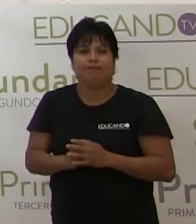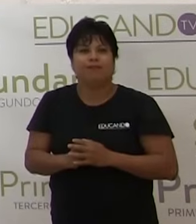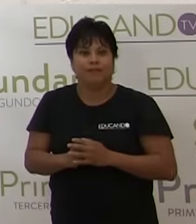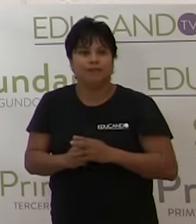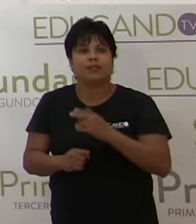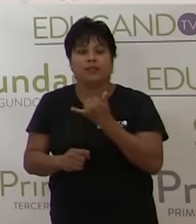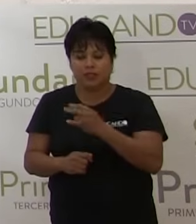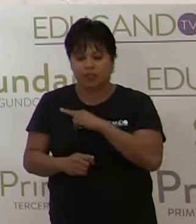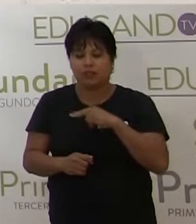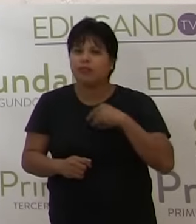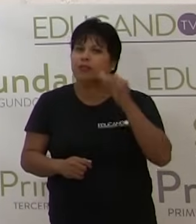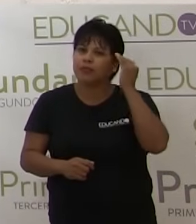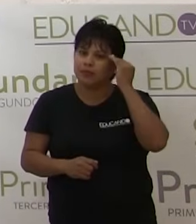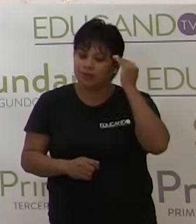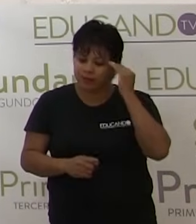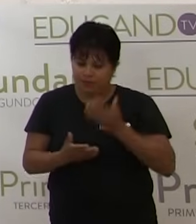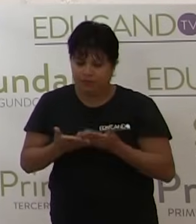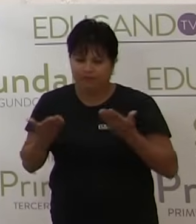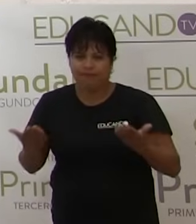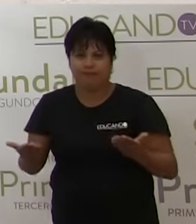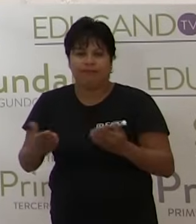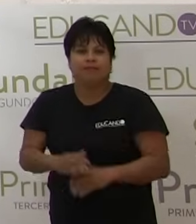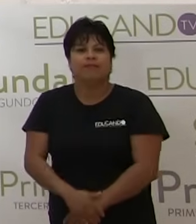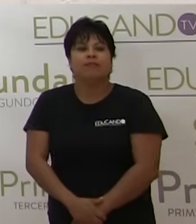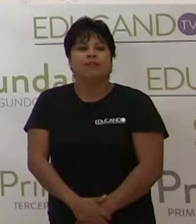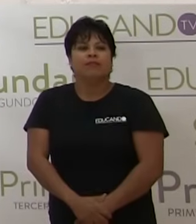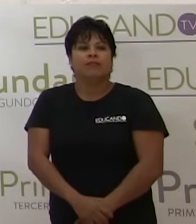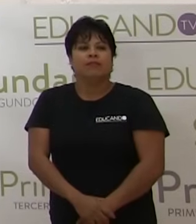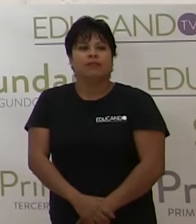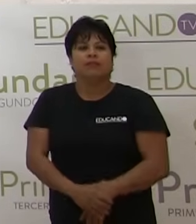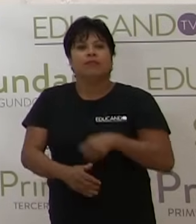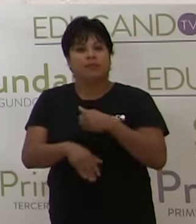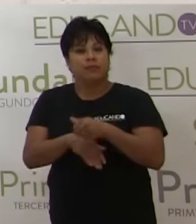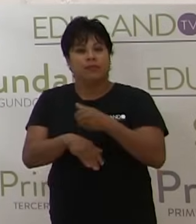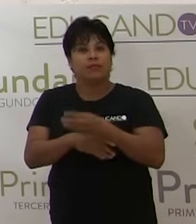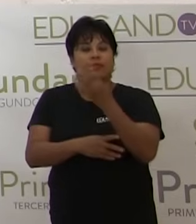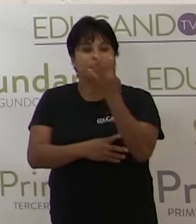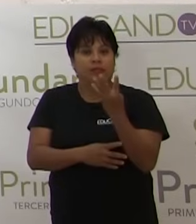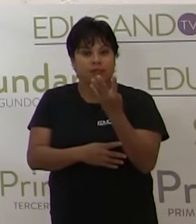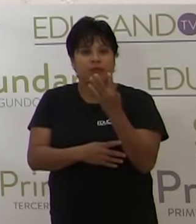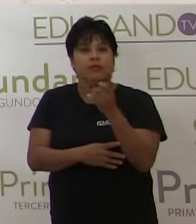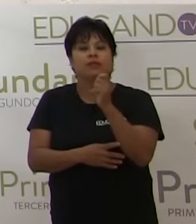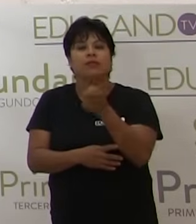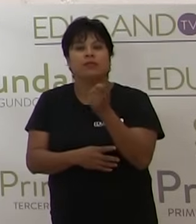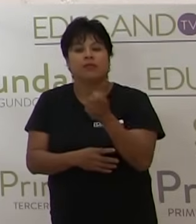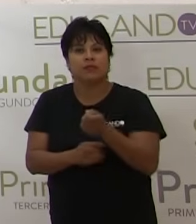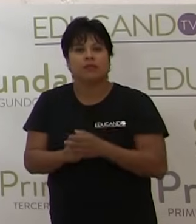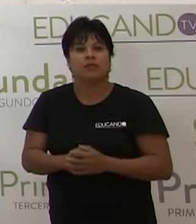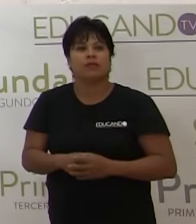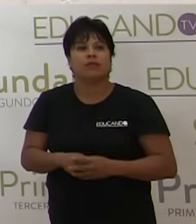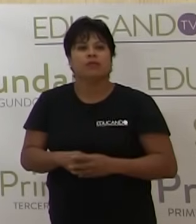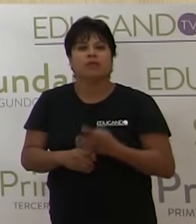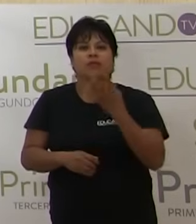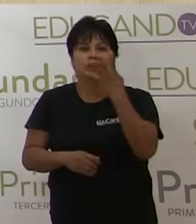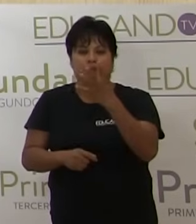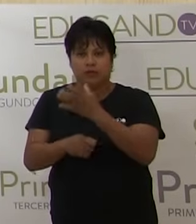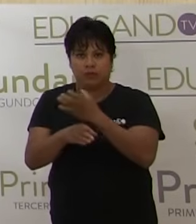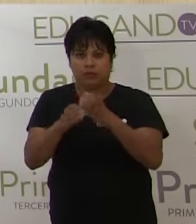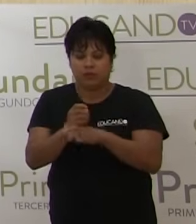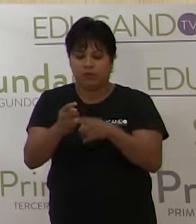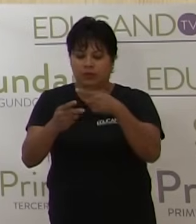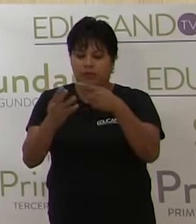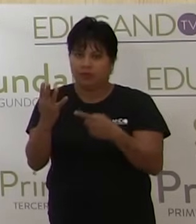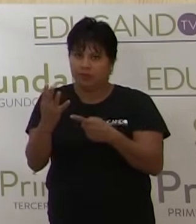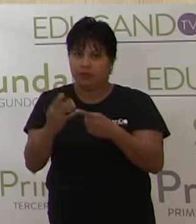y lo vamos a conocer a continuación el número cuatro le corresponde cuatro elementos a